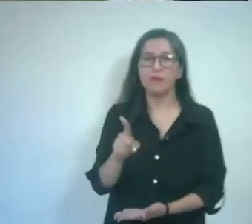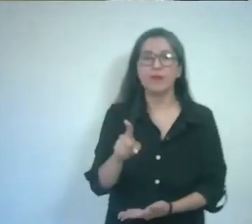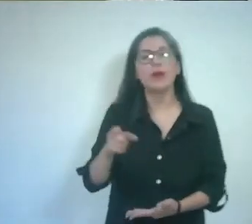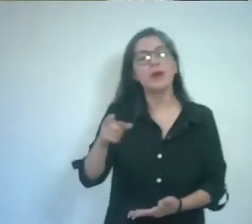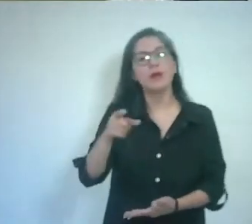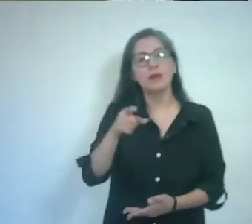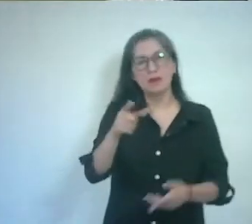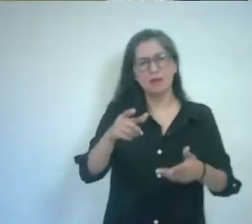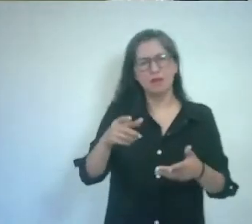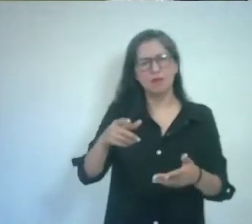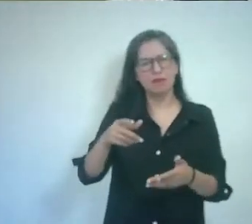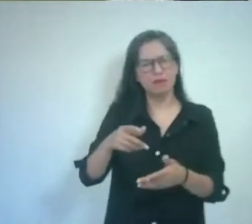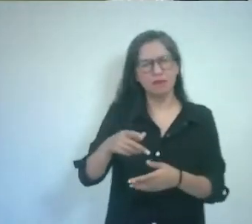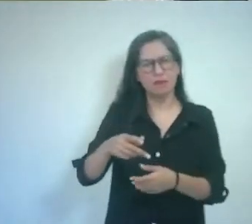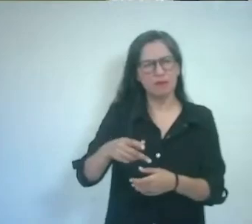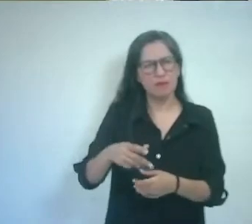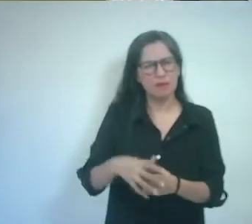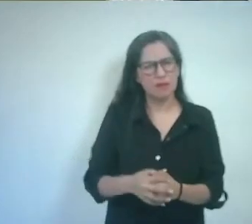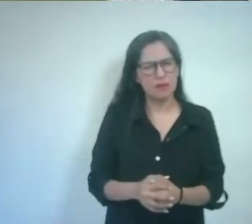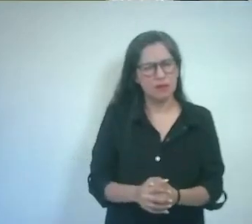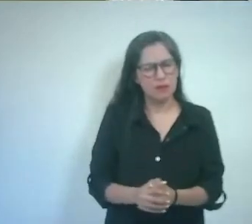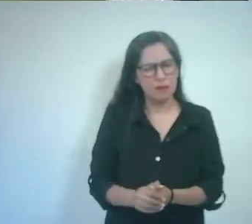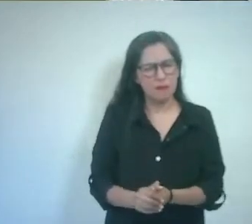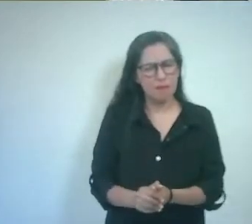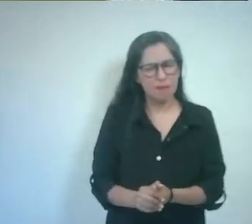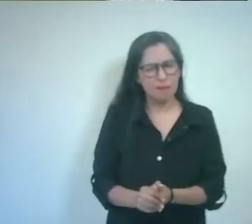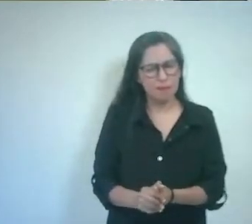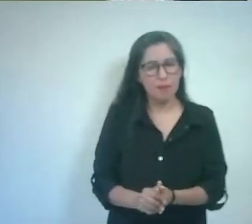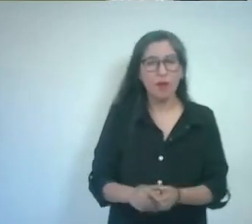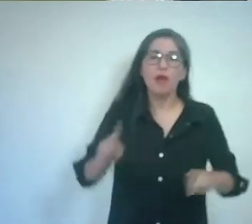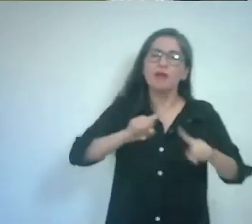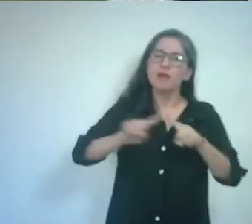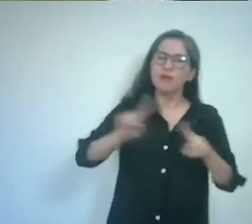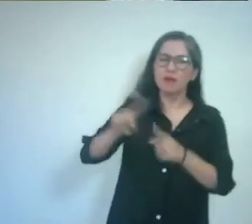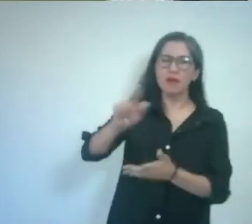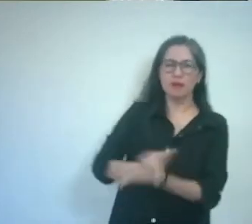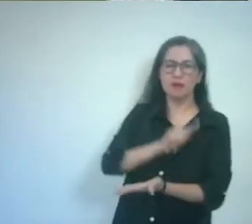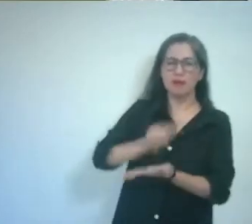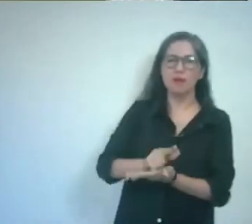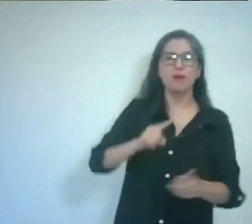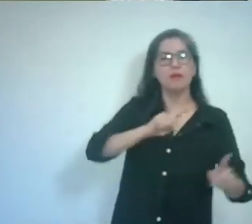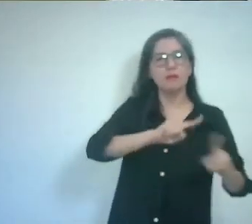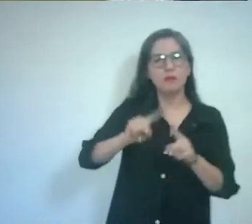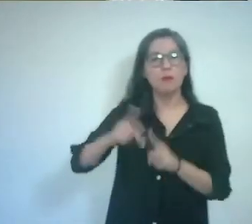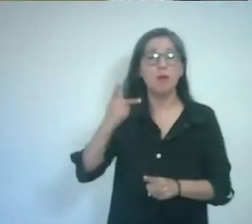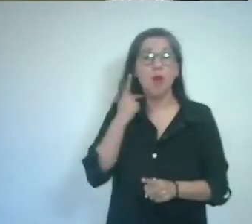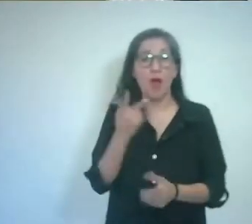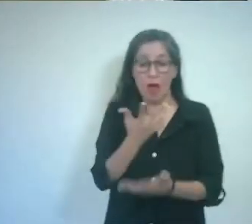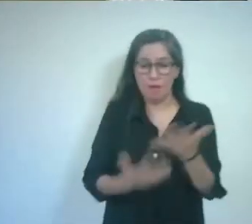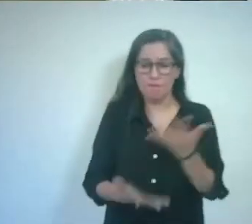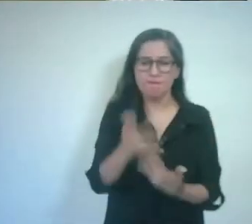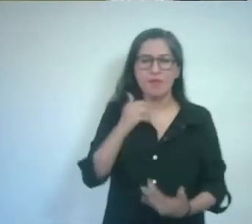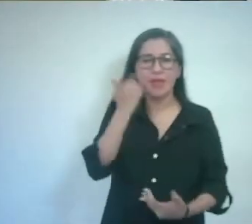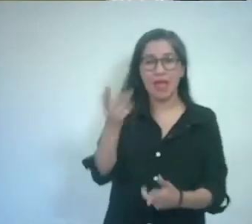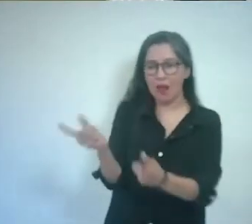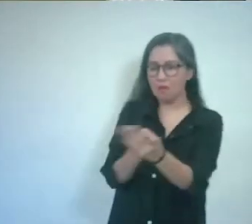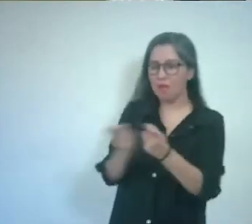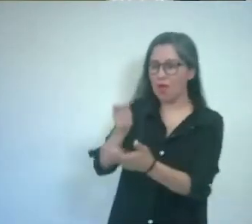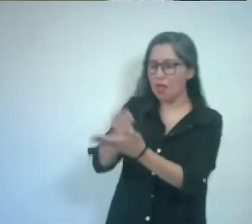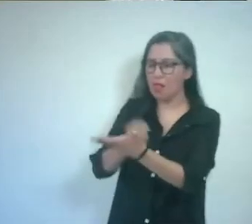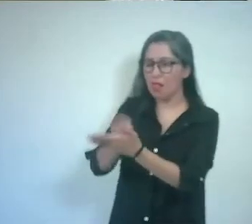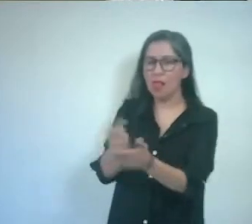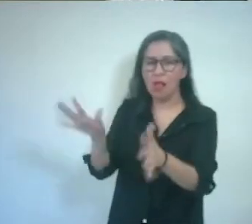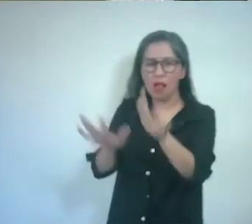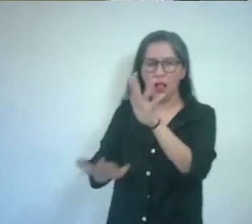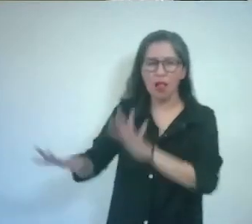en la contienda, actos contrarios a la legalidad realizado por cualquier actor político que pretenda manipular la voluntad libre y